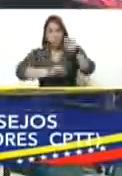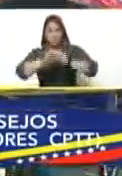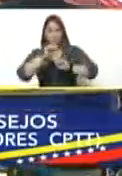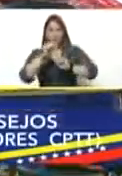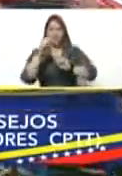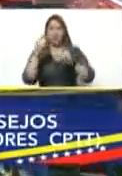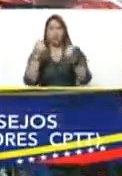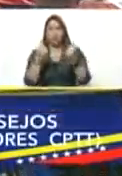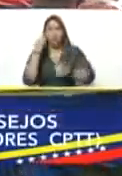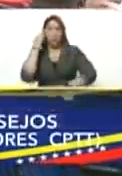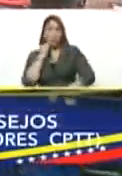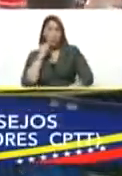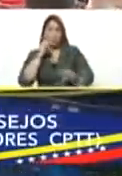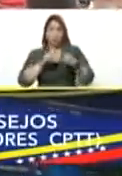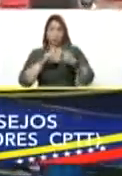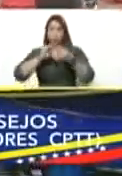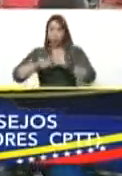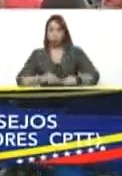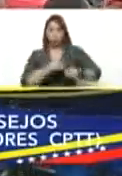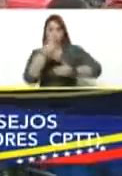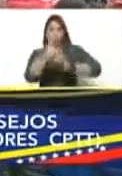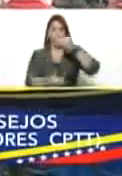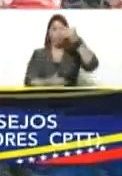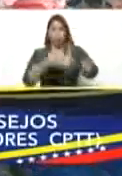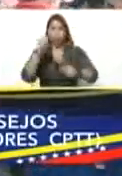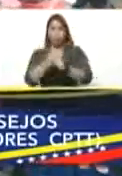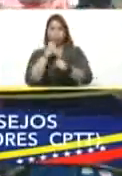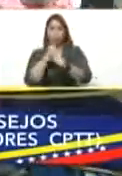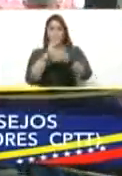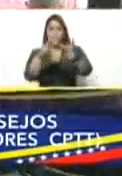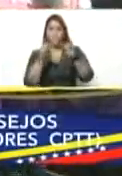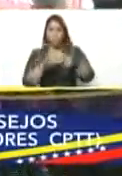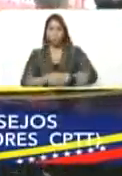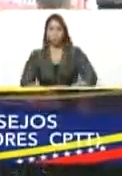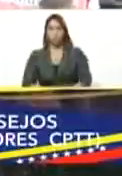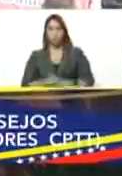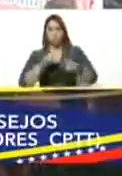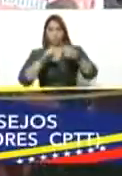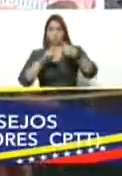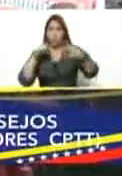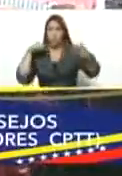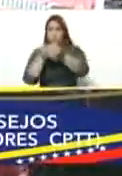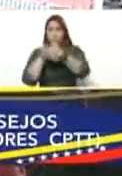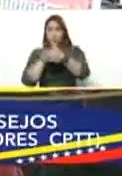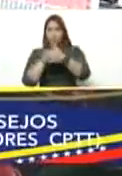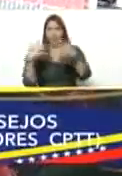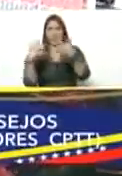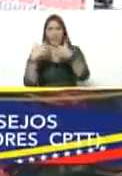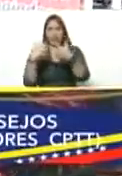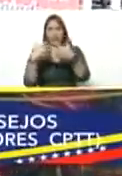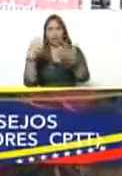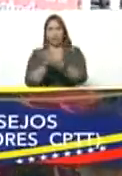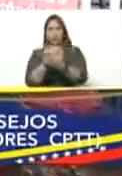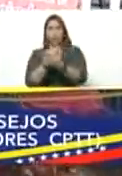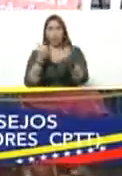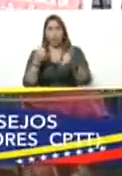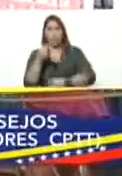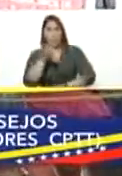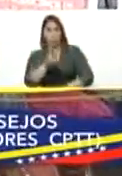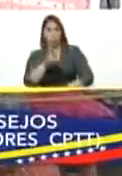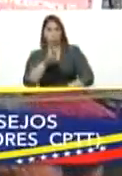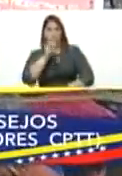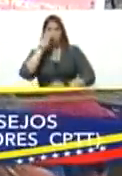Bolívar, recuperación del salario paulatino, que han sido dos golpes de la guerra económica. Dos